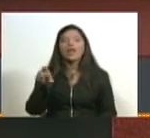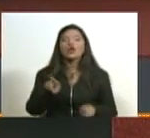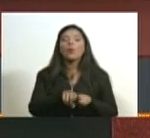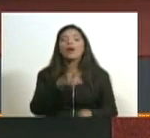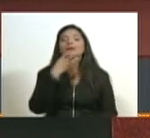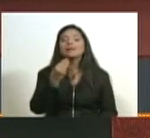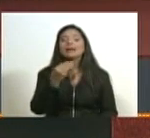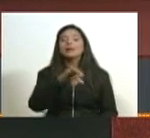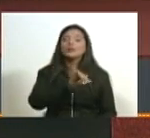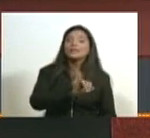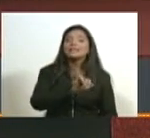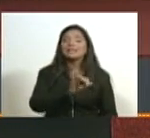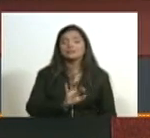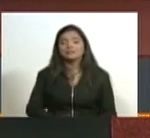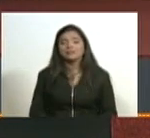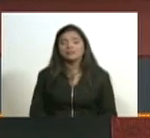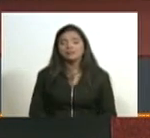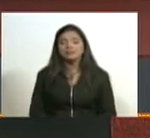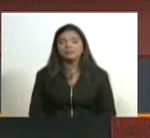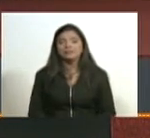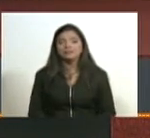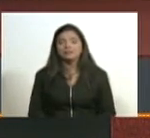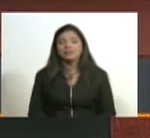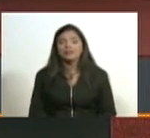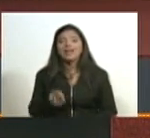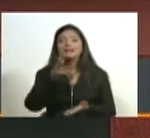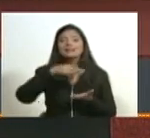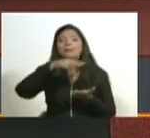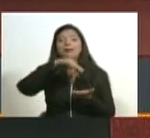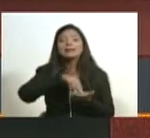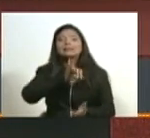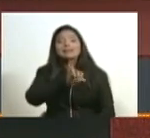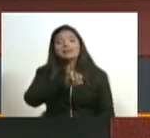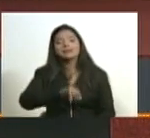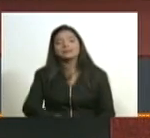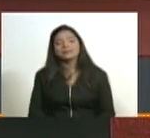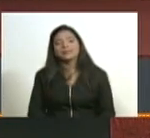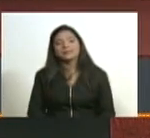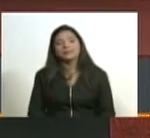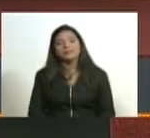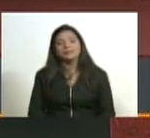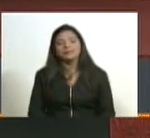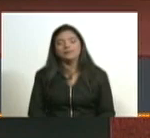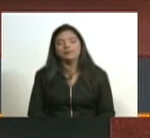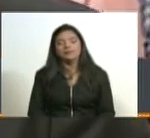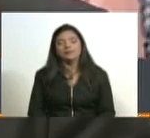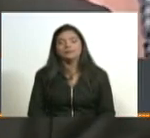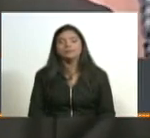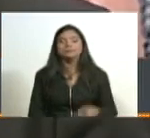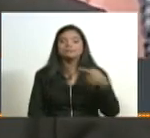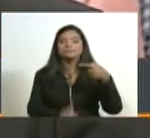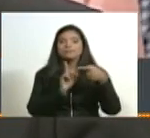termina con la I. Spaghetti. Primera pregunta.